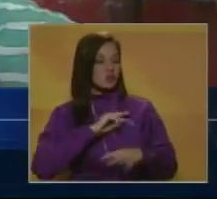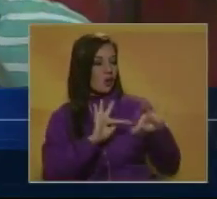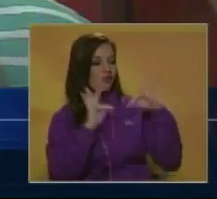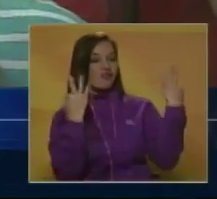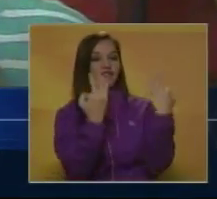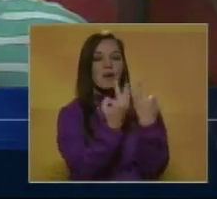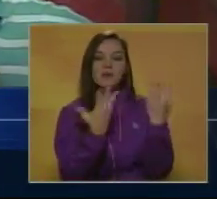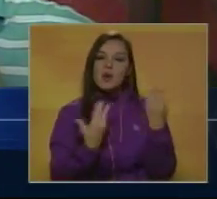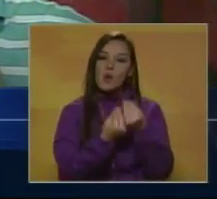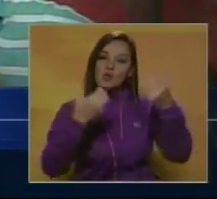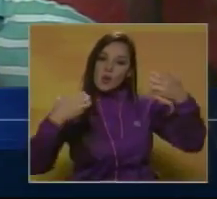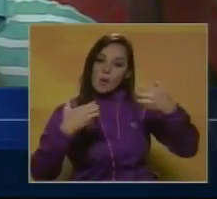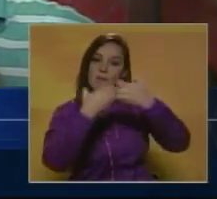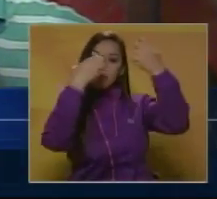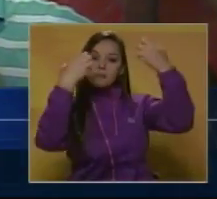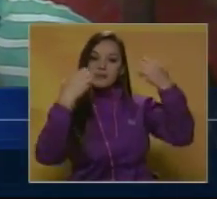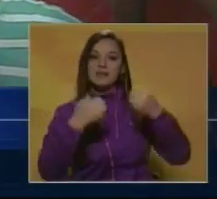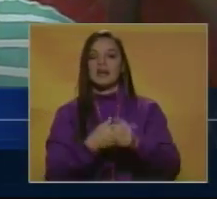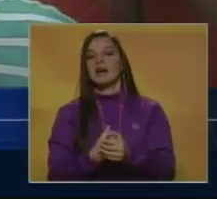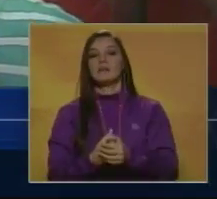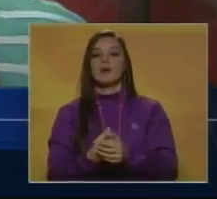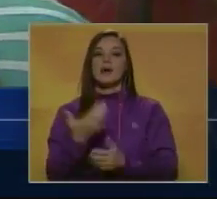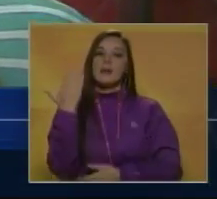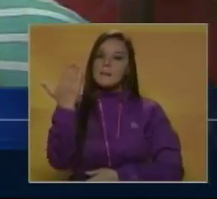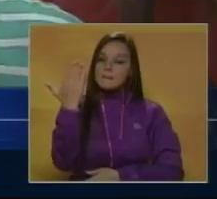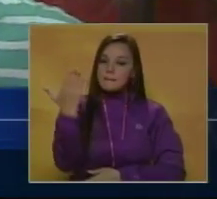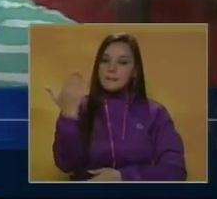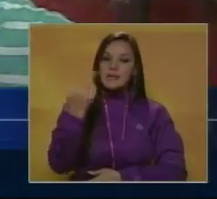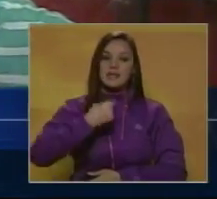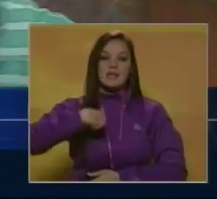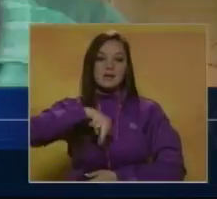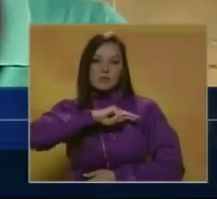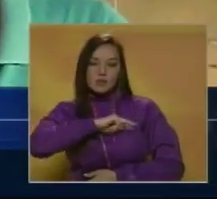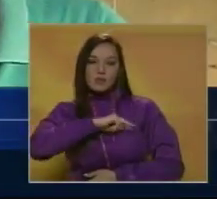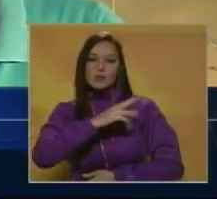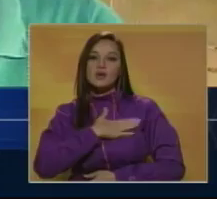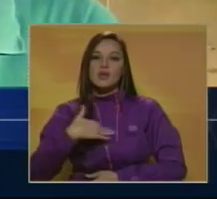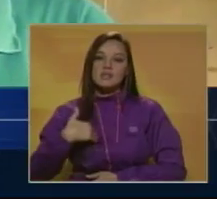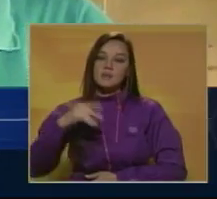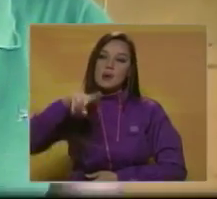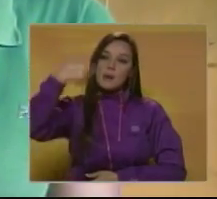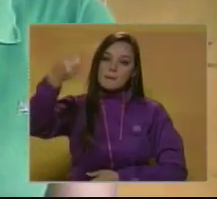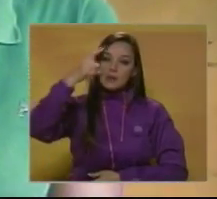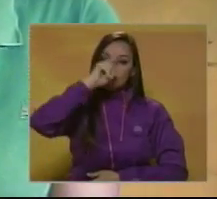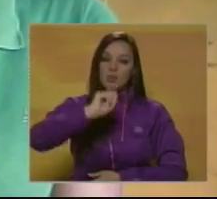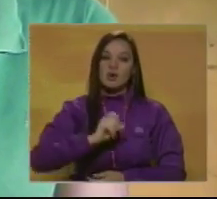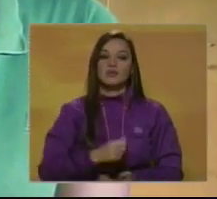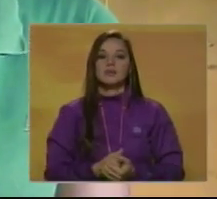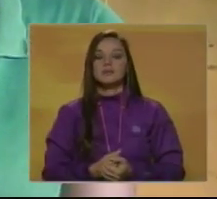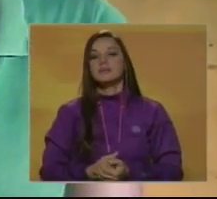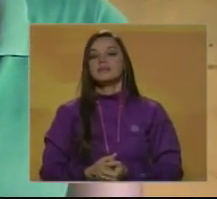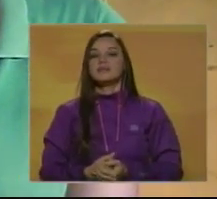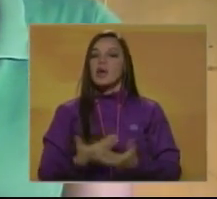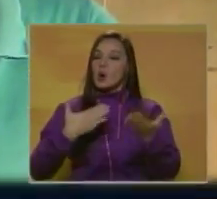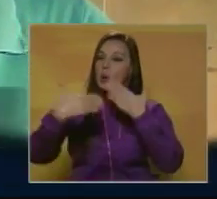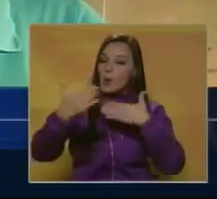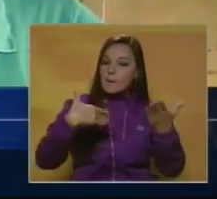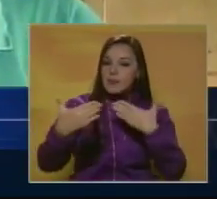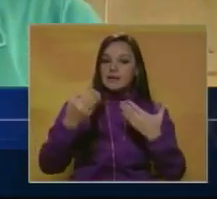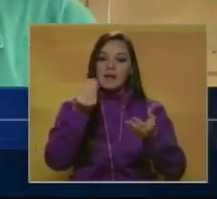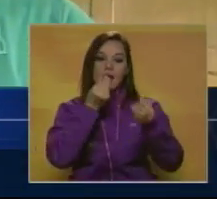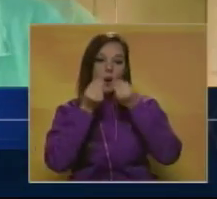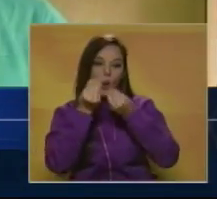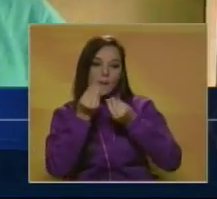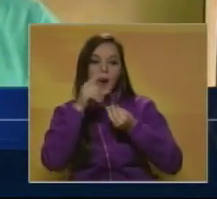tubitas y pedimos nuestro deseo para el año que viene. Compartir en familia, comer, disfrutar